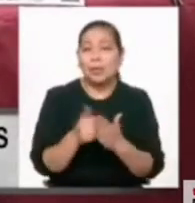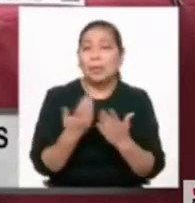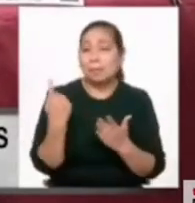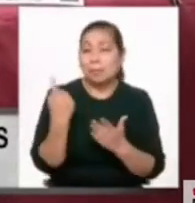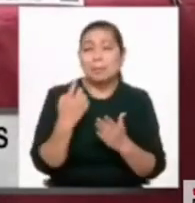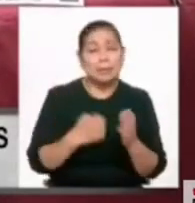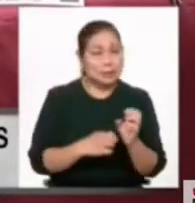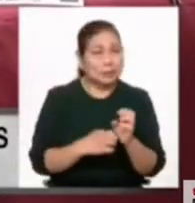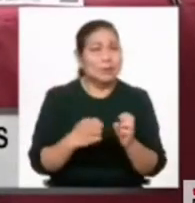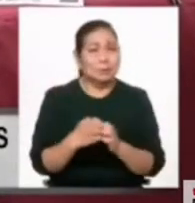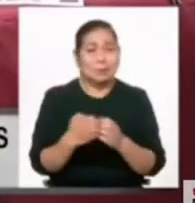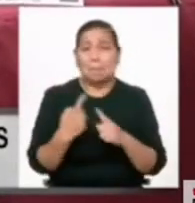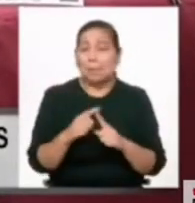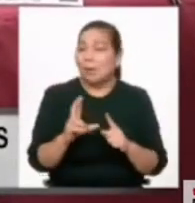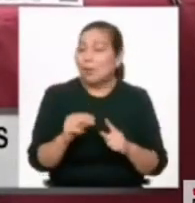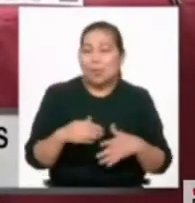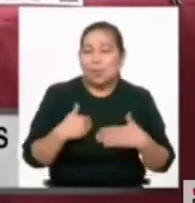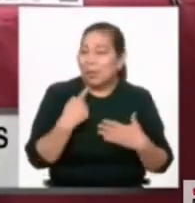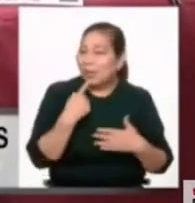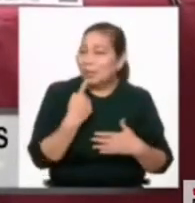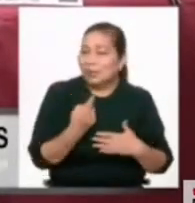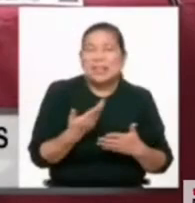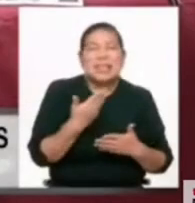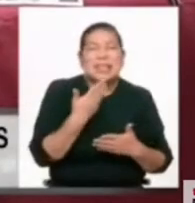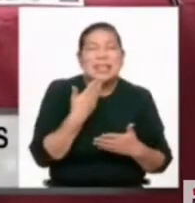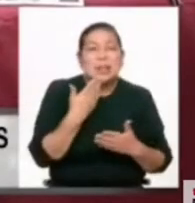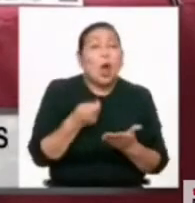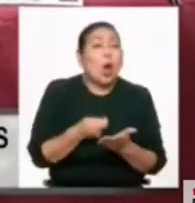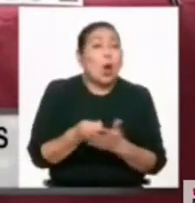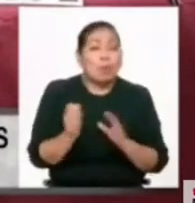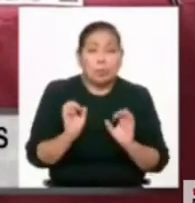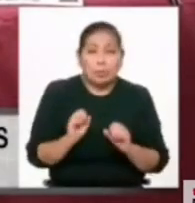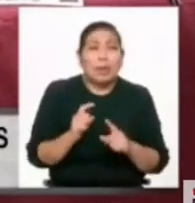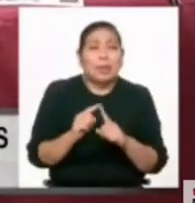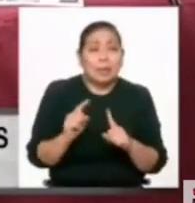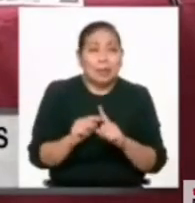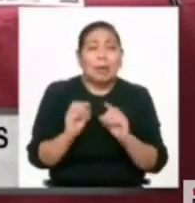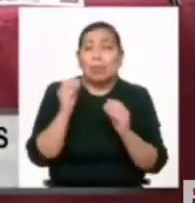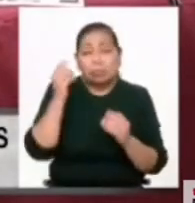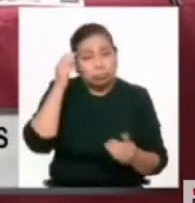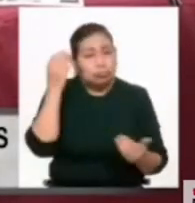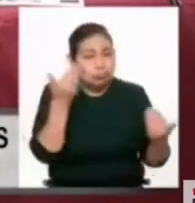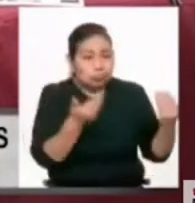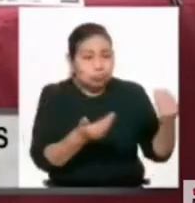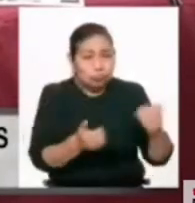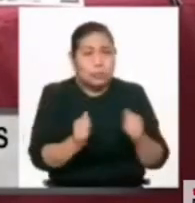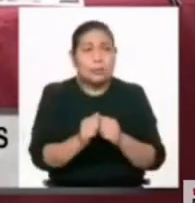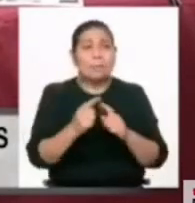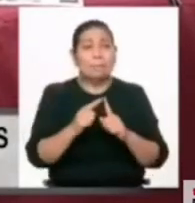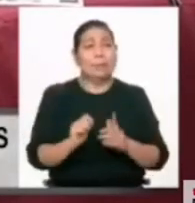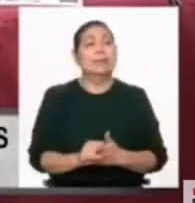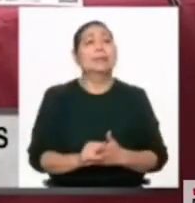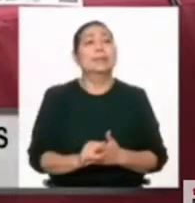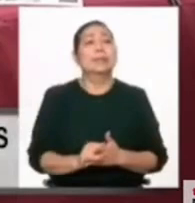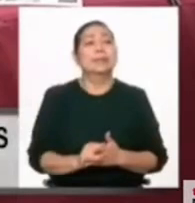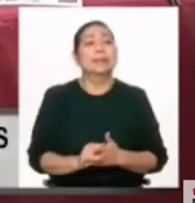en esta primera etapa. Y no puedo yo mencionar a quién se va a comprar. Existen diferentes propuestas que lo va